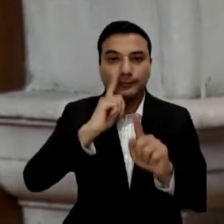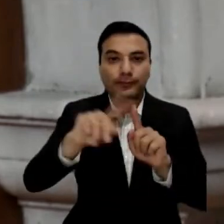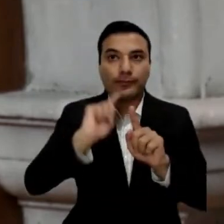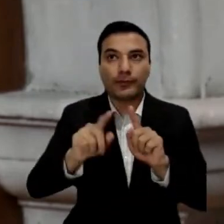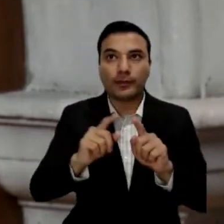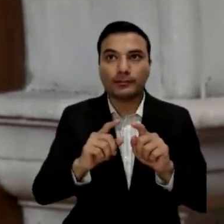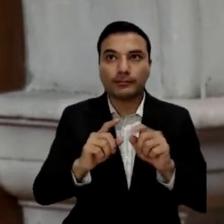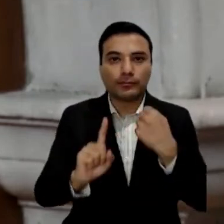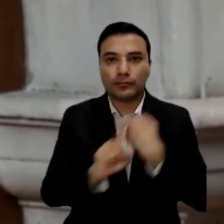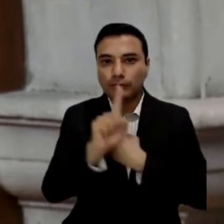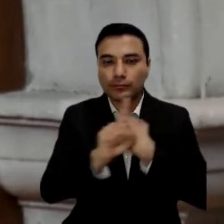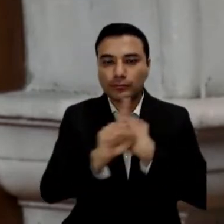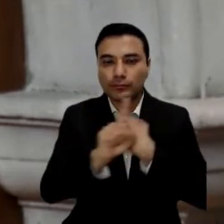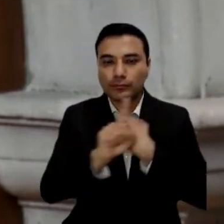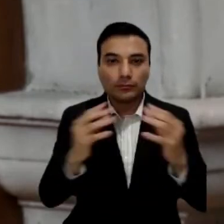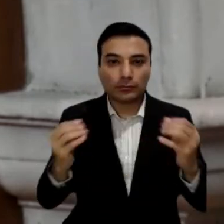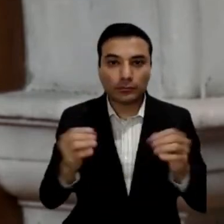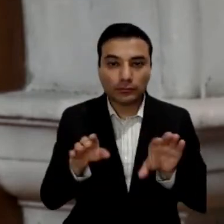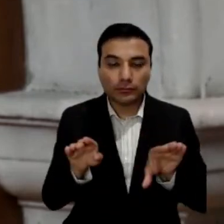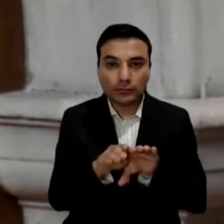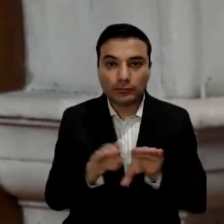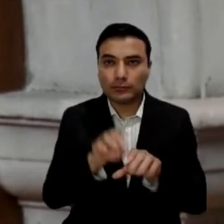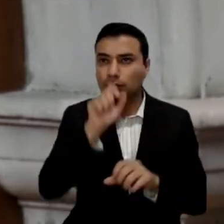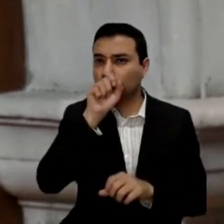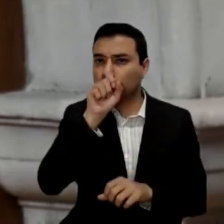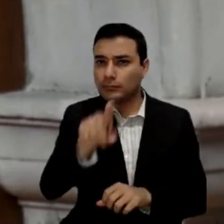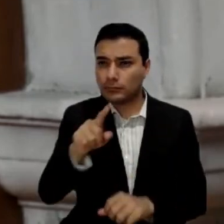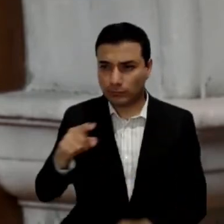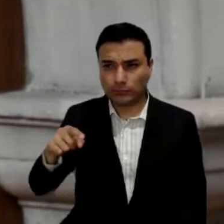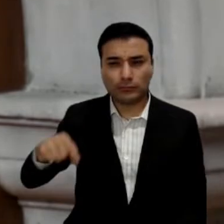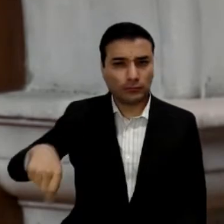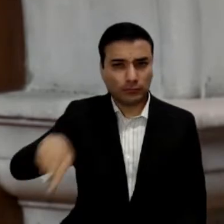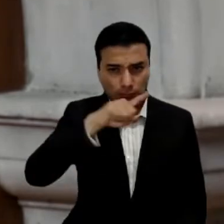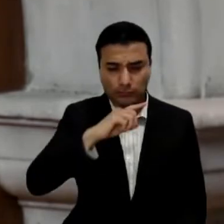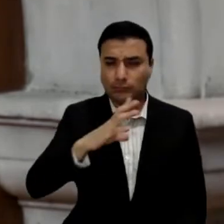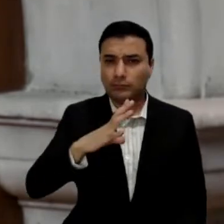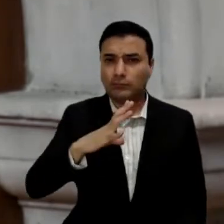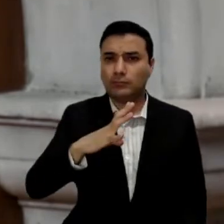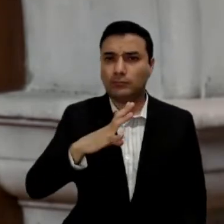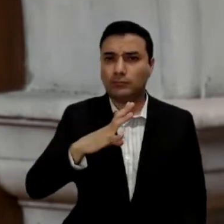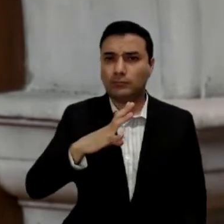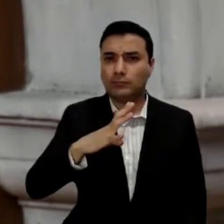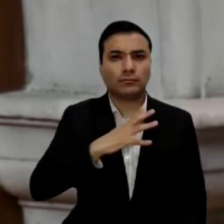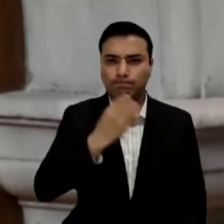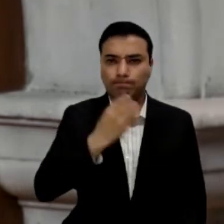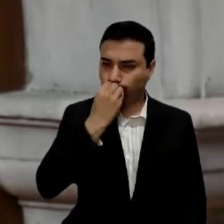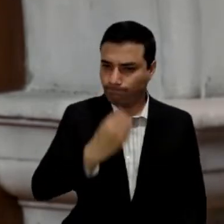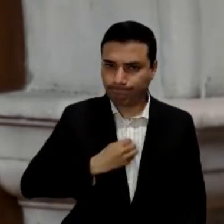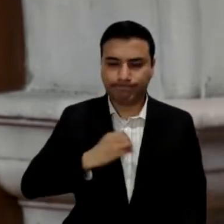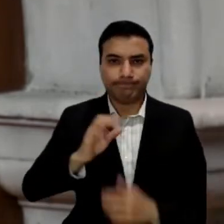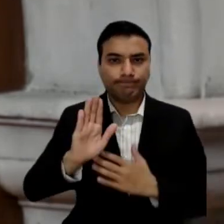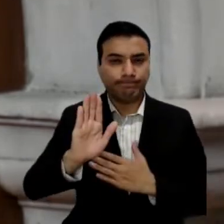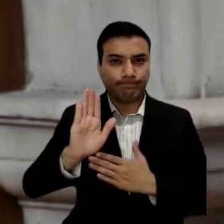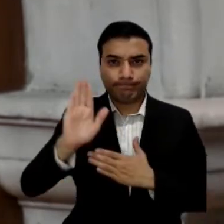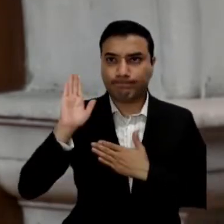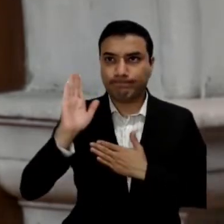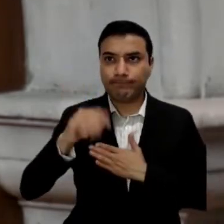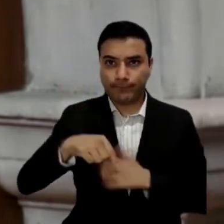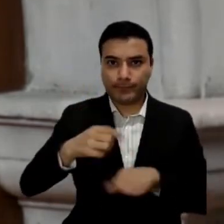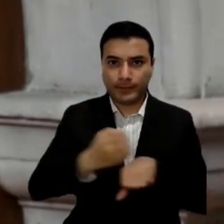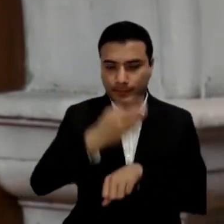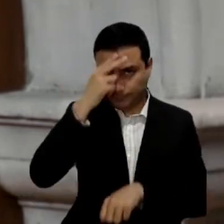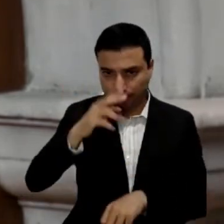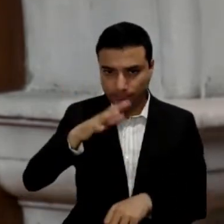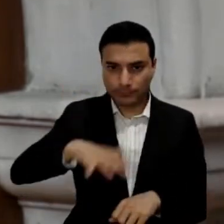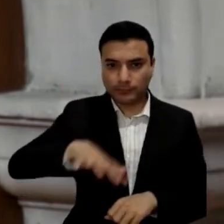entidad, también es cierto que compartimos un profundo compromiso con el bienestar de nuestros conciudadanos y el